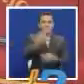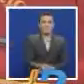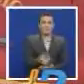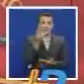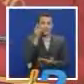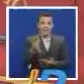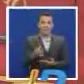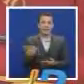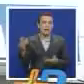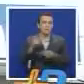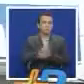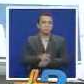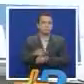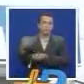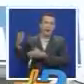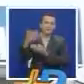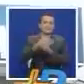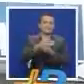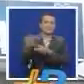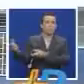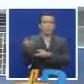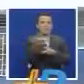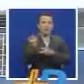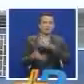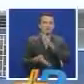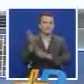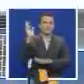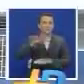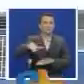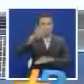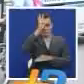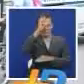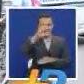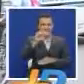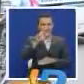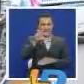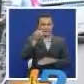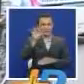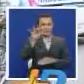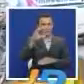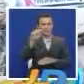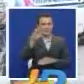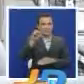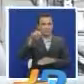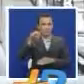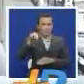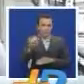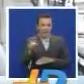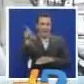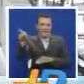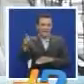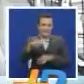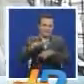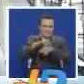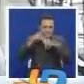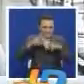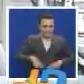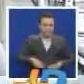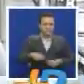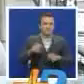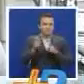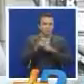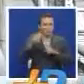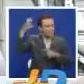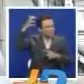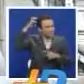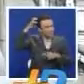que las ambulancias al sitio y lo trasladaron de urgencia al hospital Carlos Carmona, en donde se determinó su estado de salud. Sufrió una lesión en el cráneo,